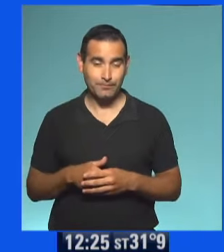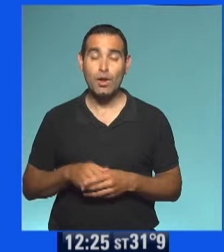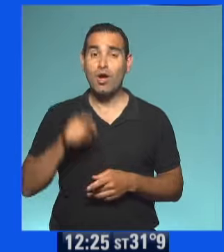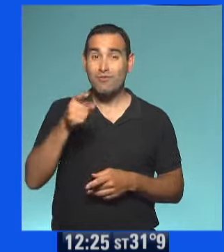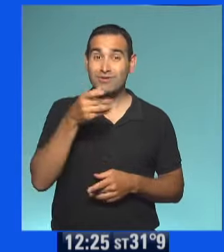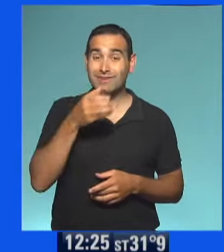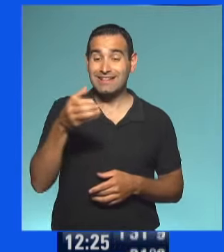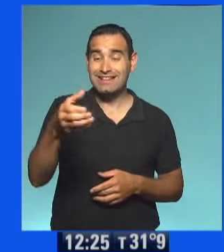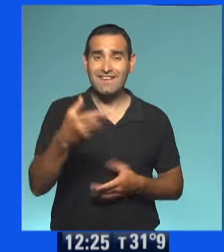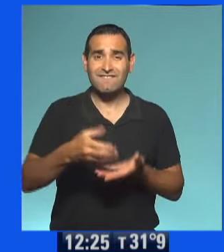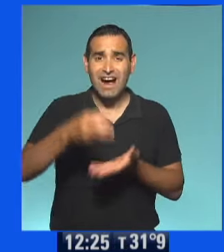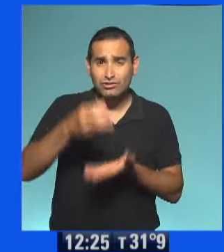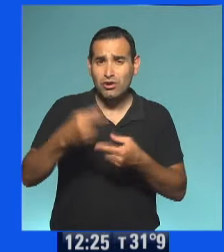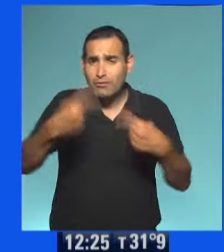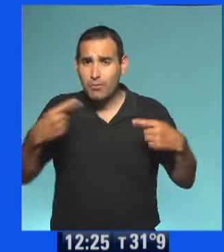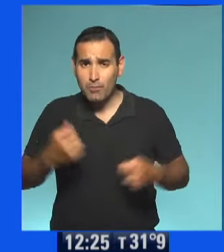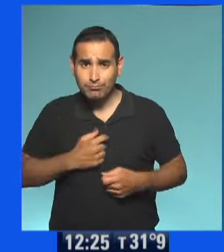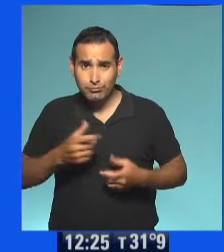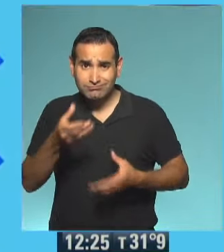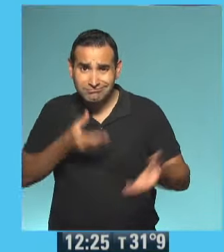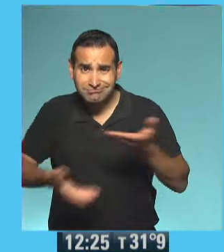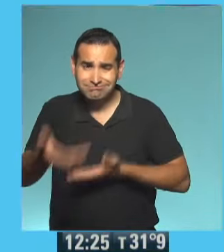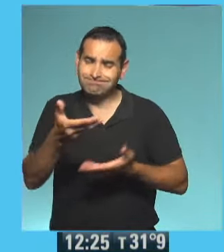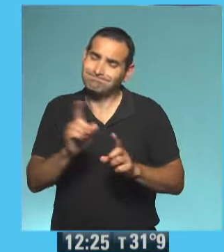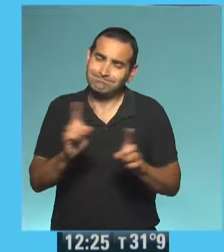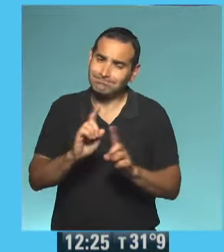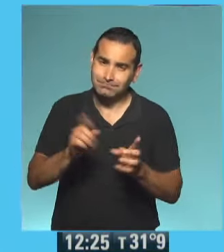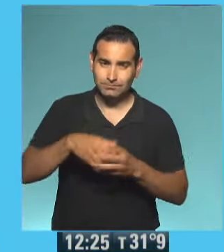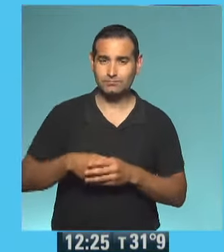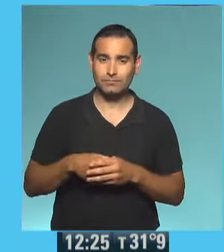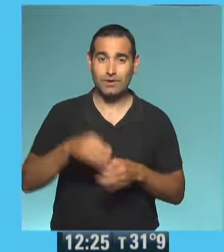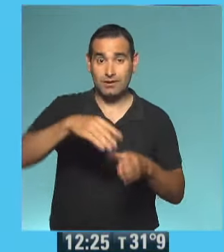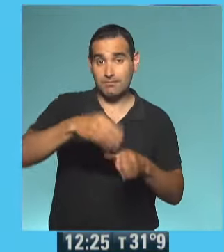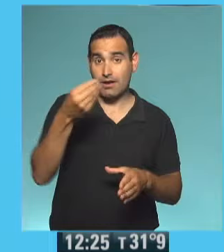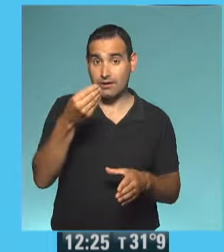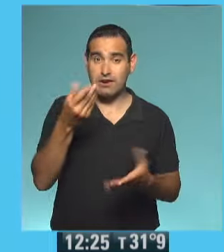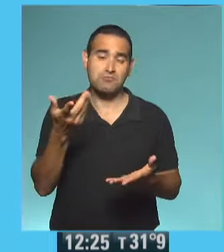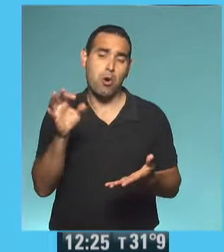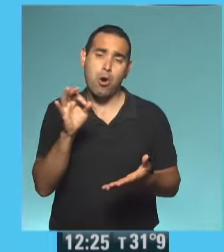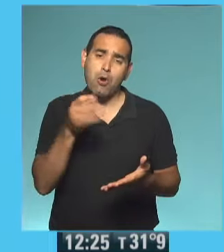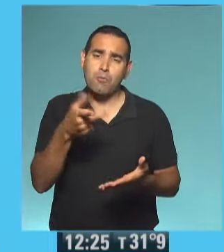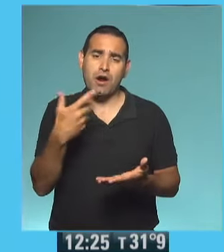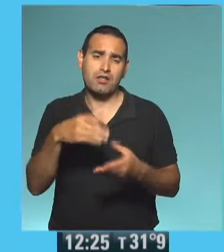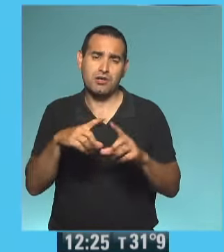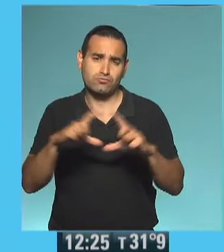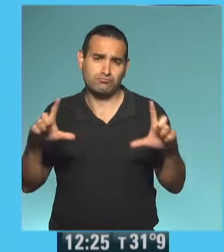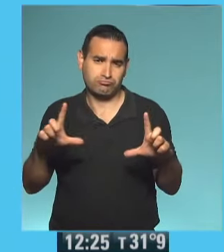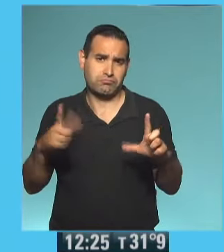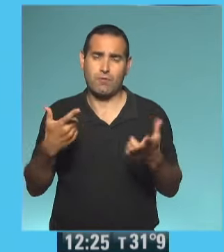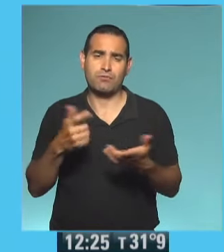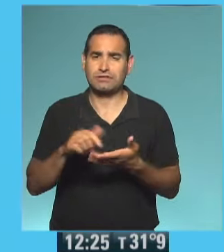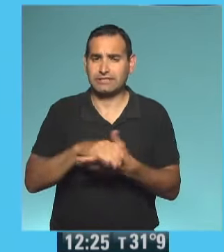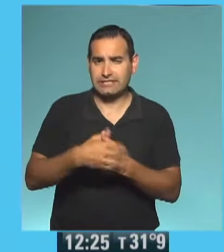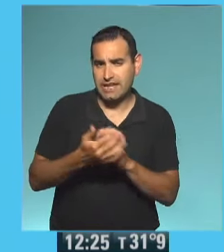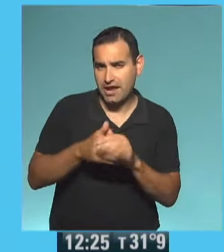podemos compartir vasos ni elementos personales. Usamos pañuelitos descartables o llevamos una toalla pequeña para secarnos